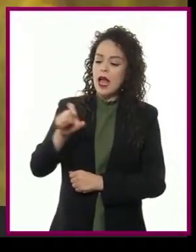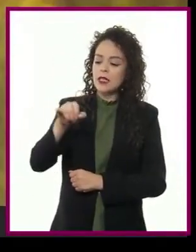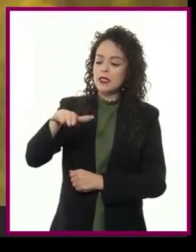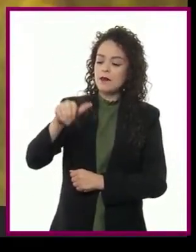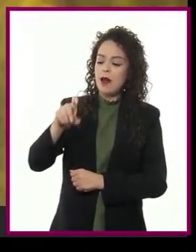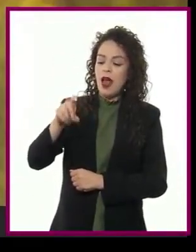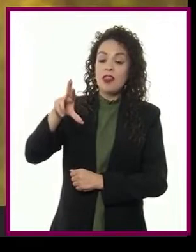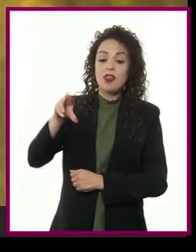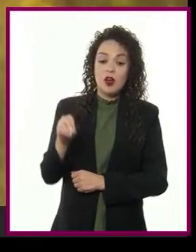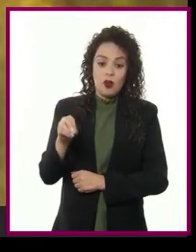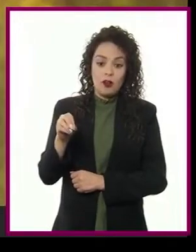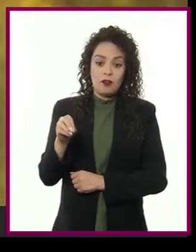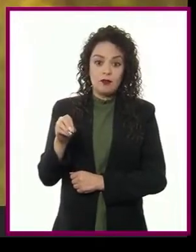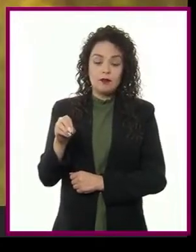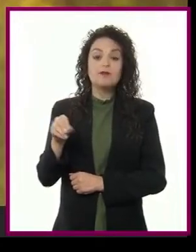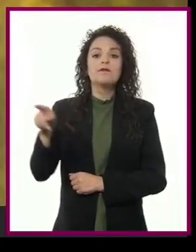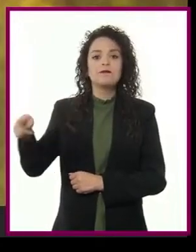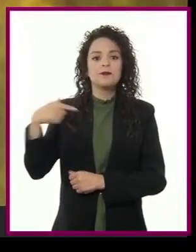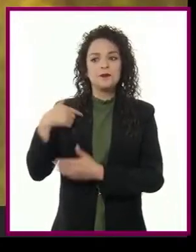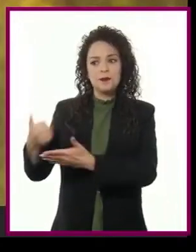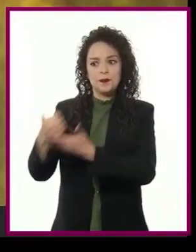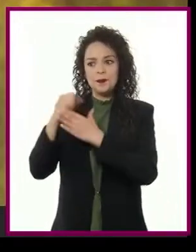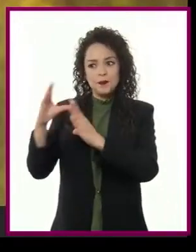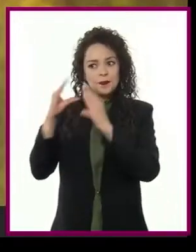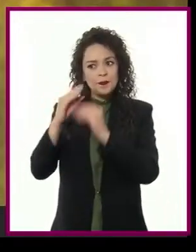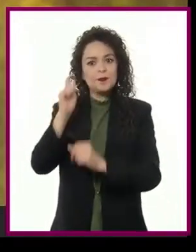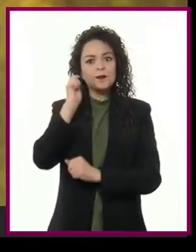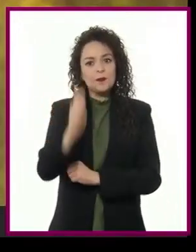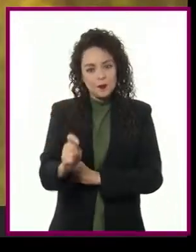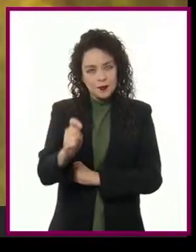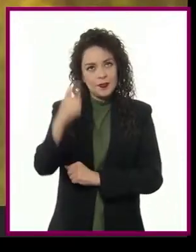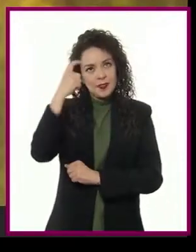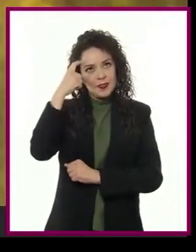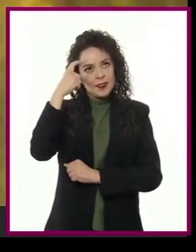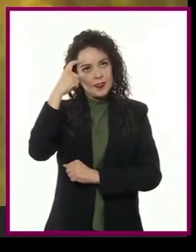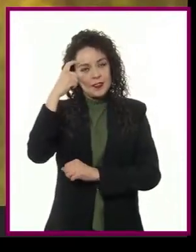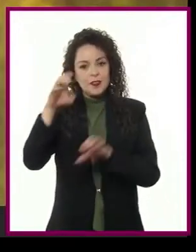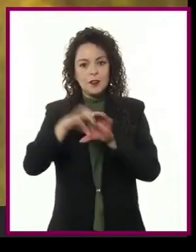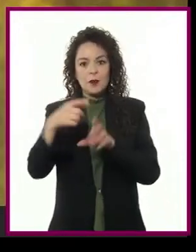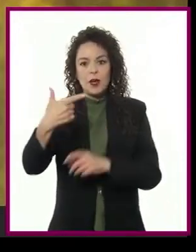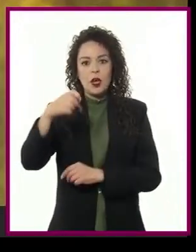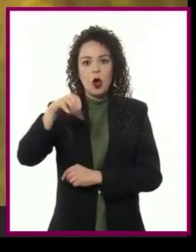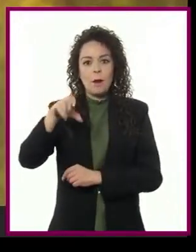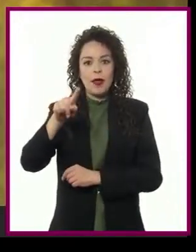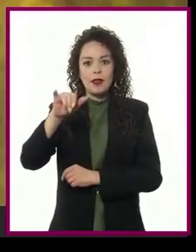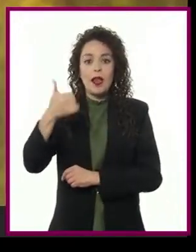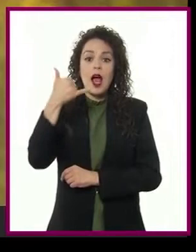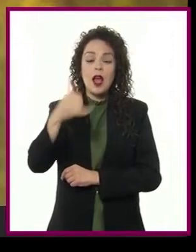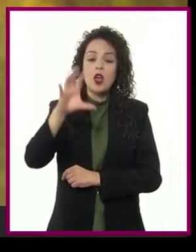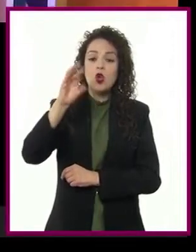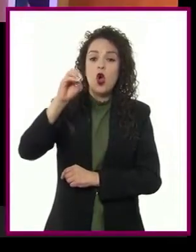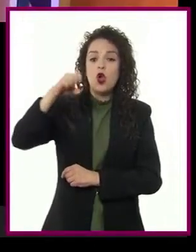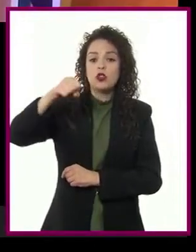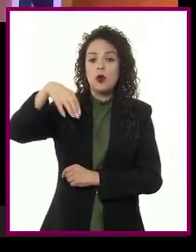mí, en mis ideas sobre la geometría y la cosmología en varios de mis estudios.